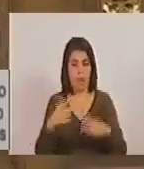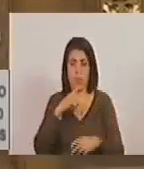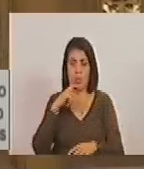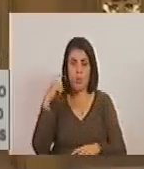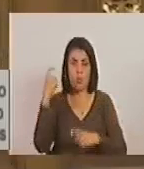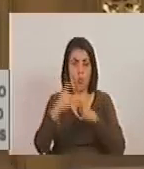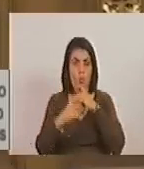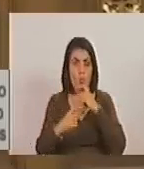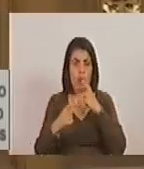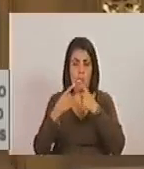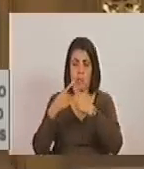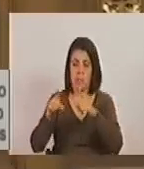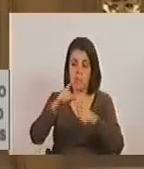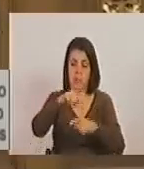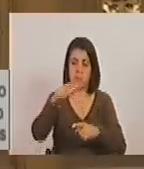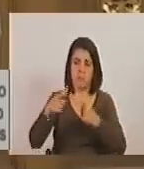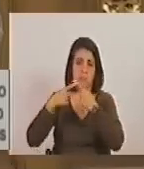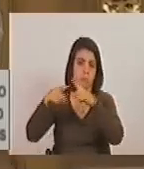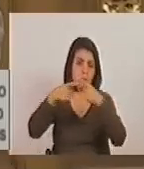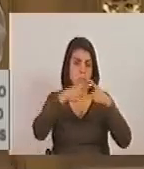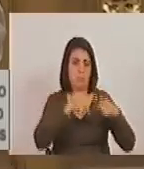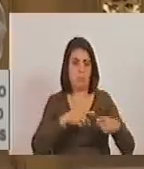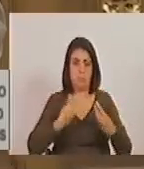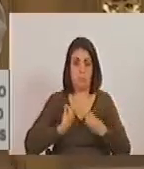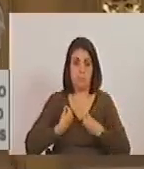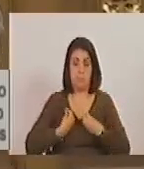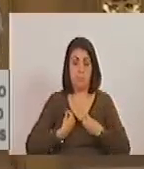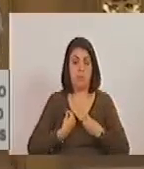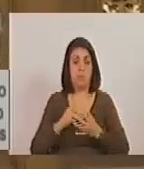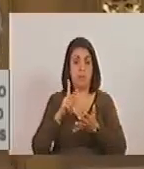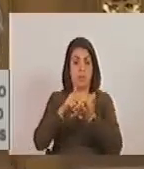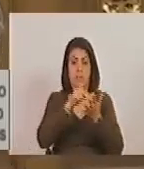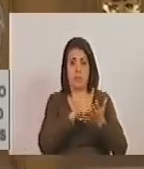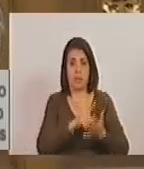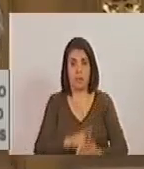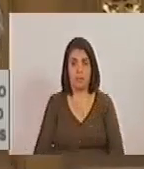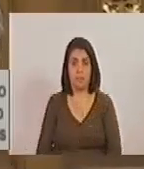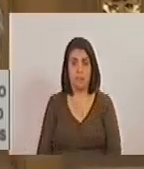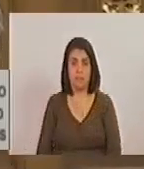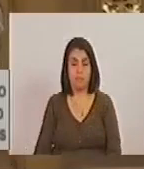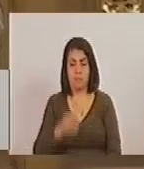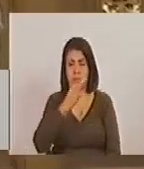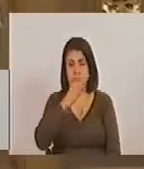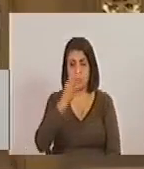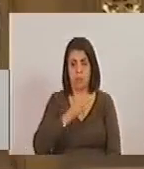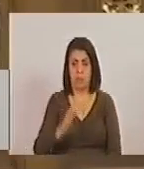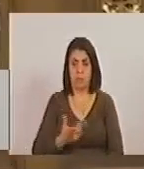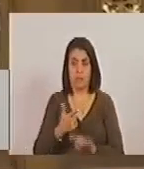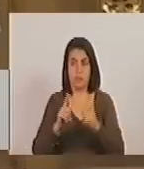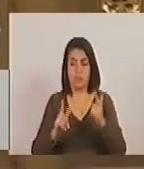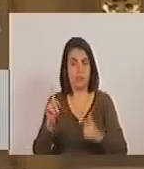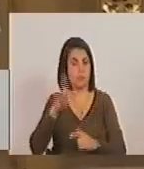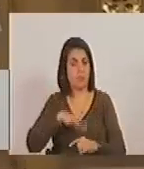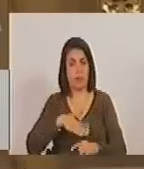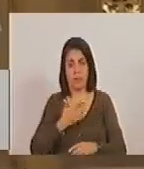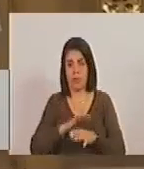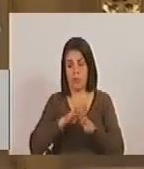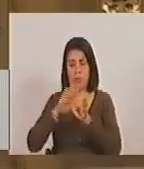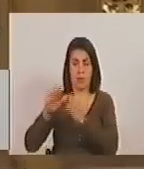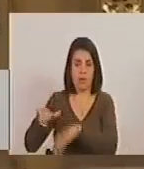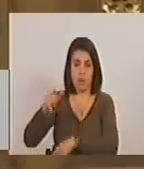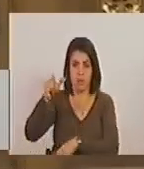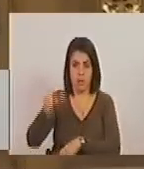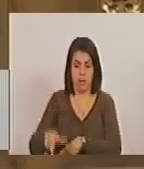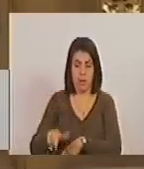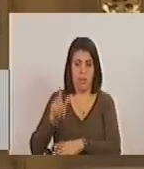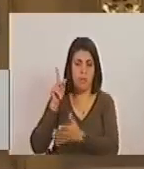los indiferentes. Creo que vivir quiere decir tomar partido. Quien verdaderamente vive no puede dejar de ser